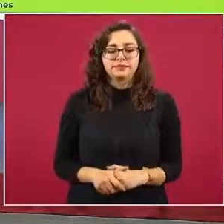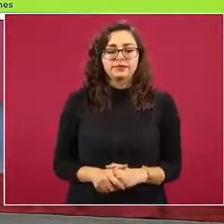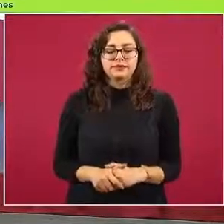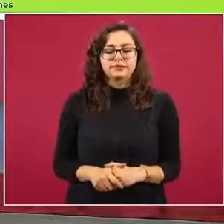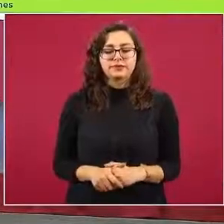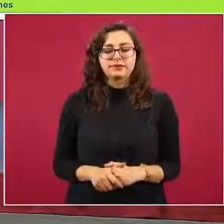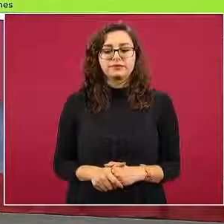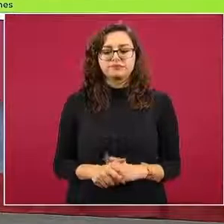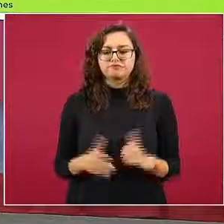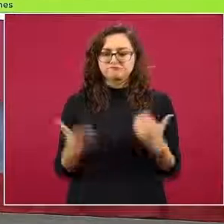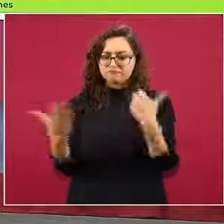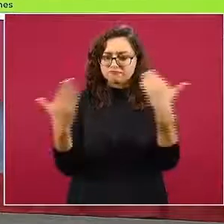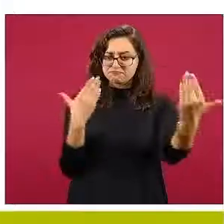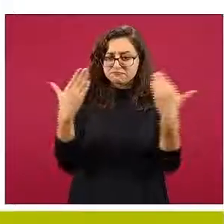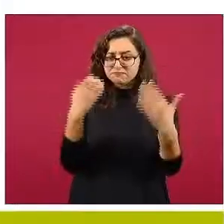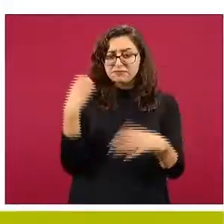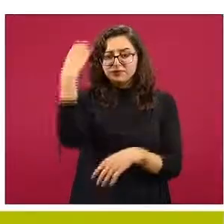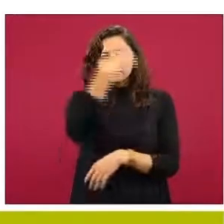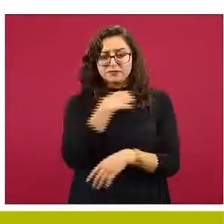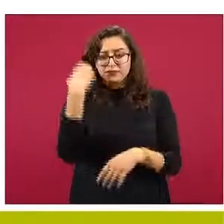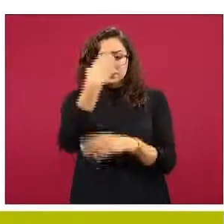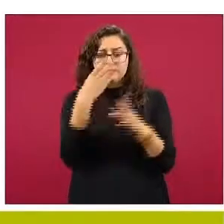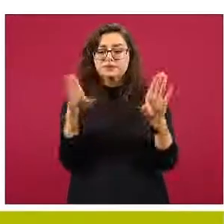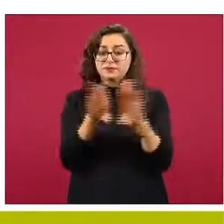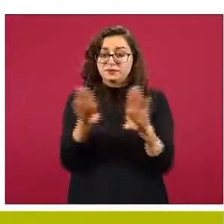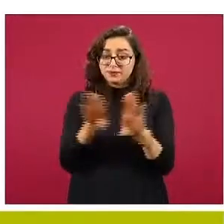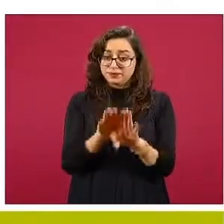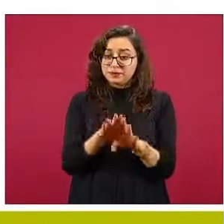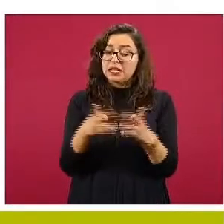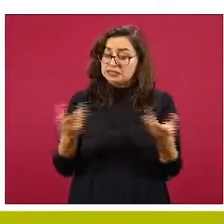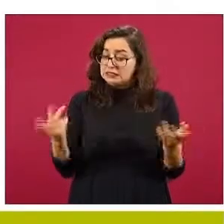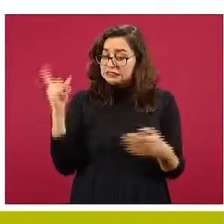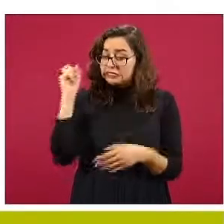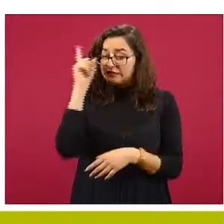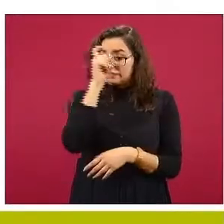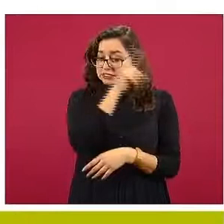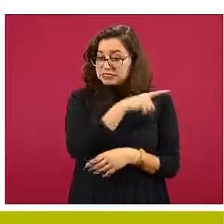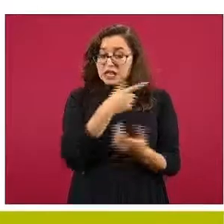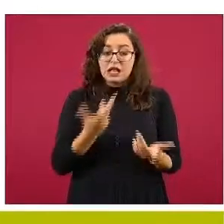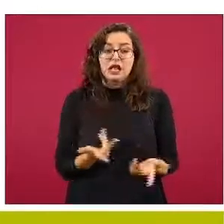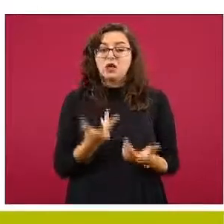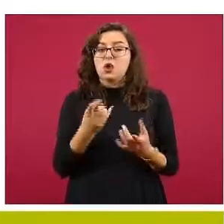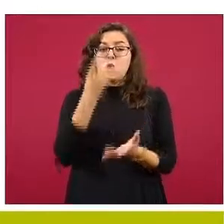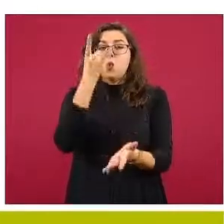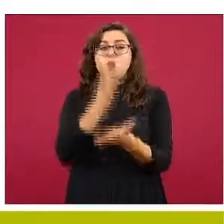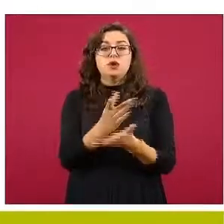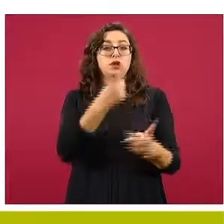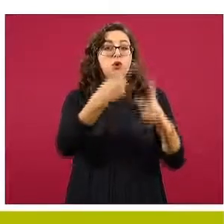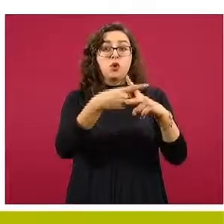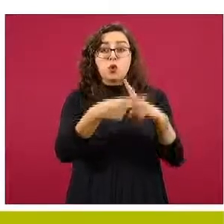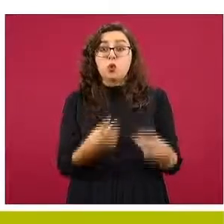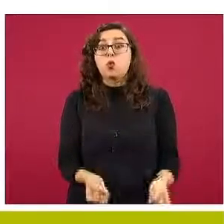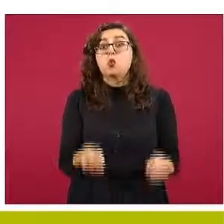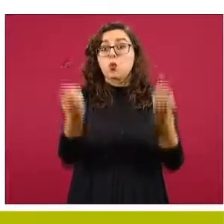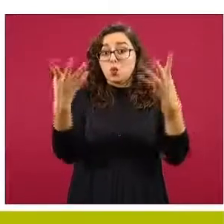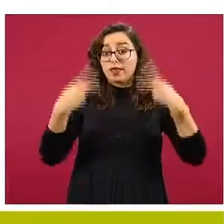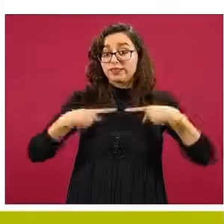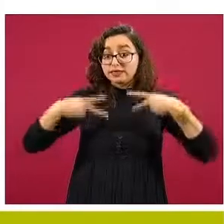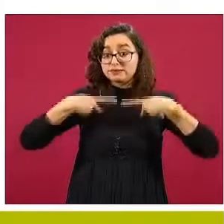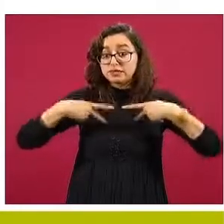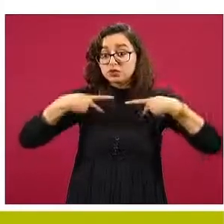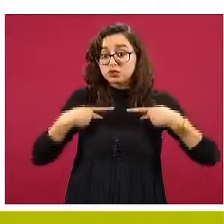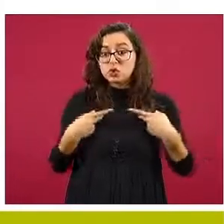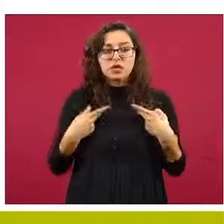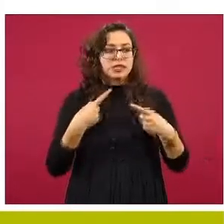¿Cómo medimos esto? Porque es complejo medir, va más allá de medir cuántas personas o cómo disminuye